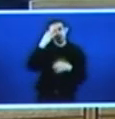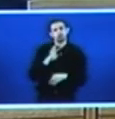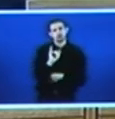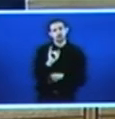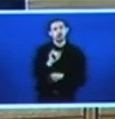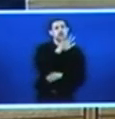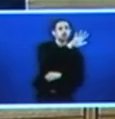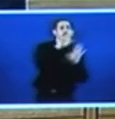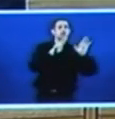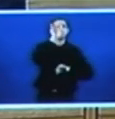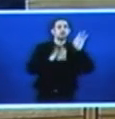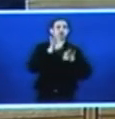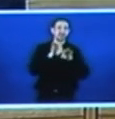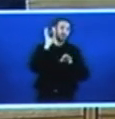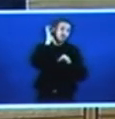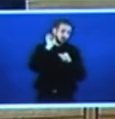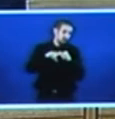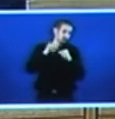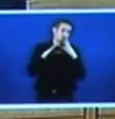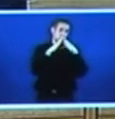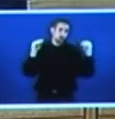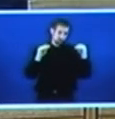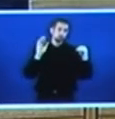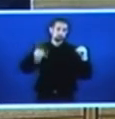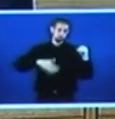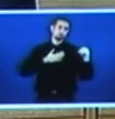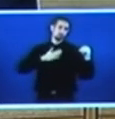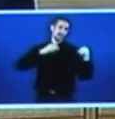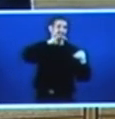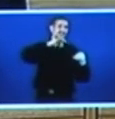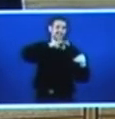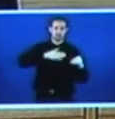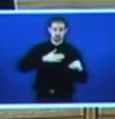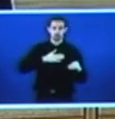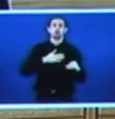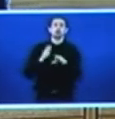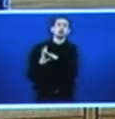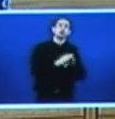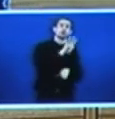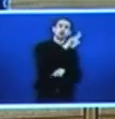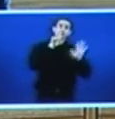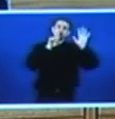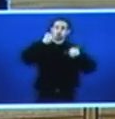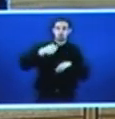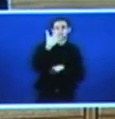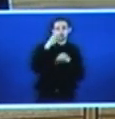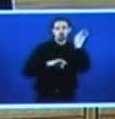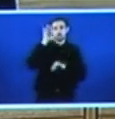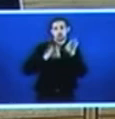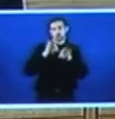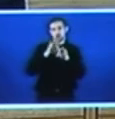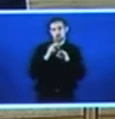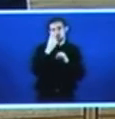das universitarias son galegas. O 46,5%, se asumimos un punto